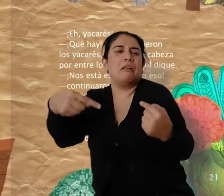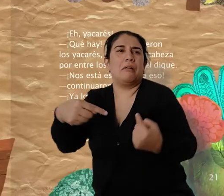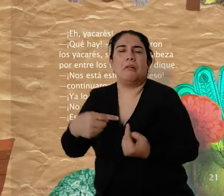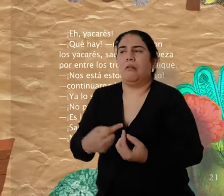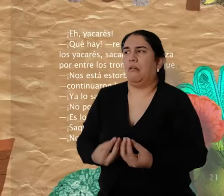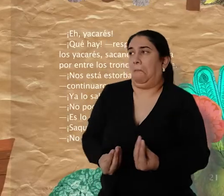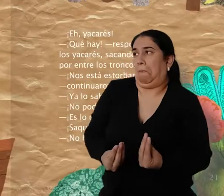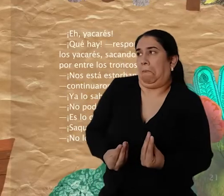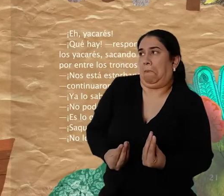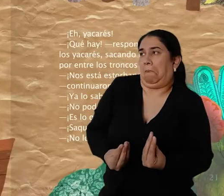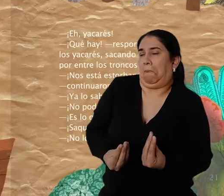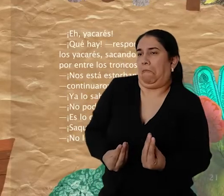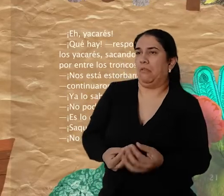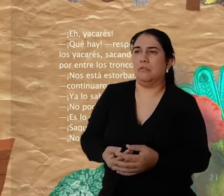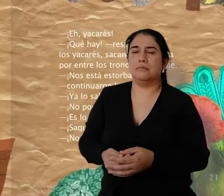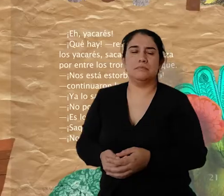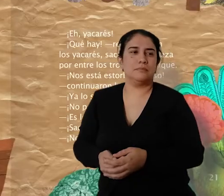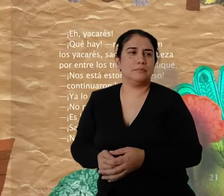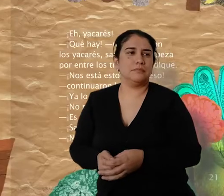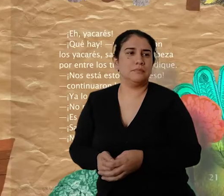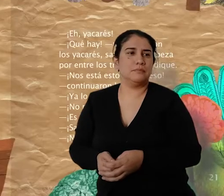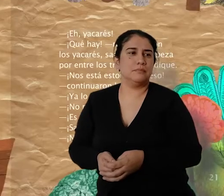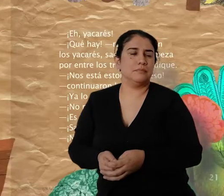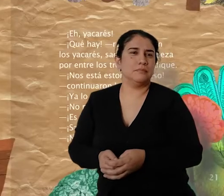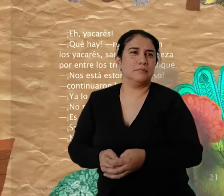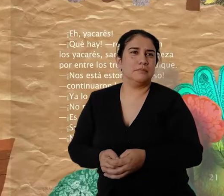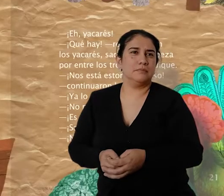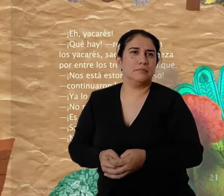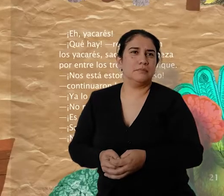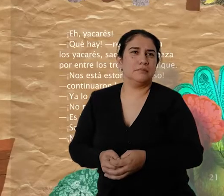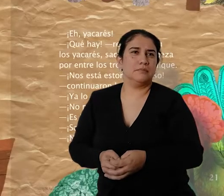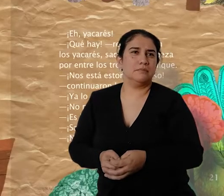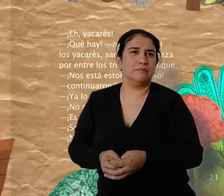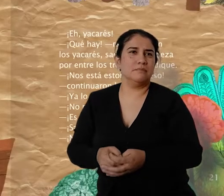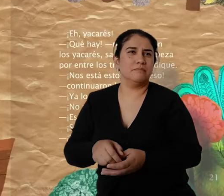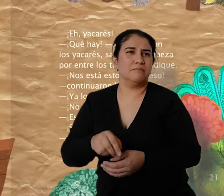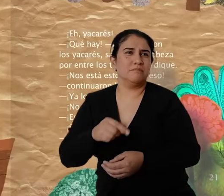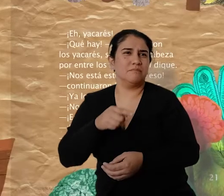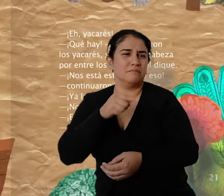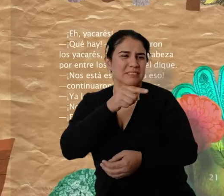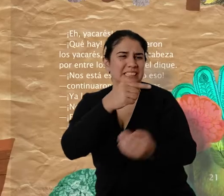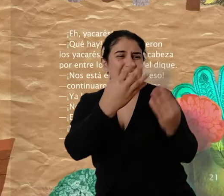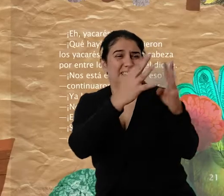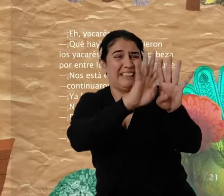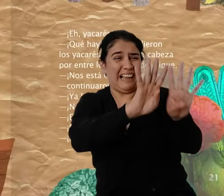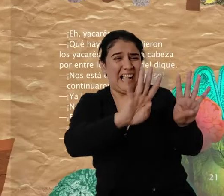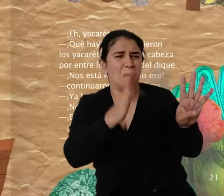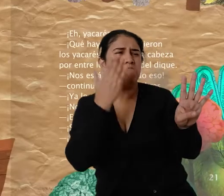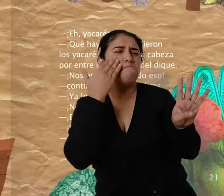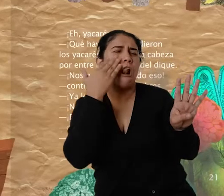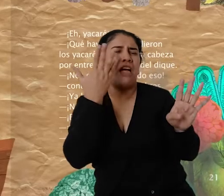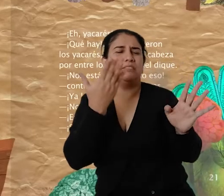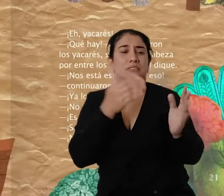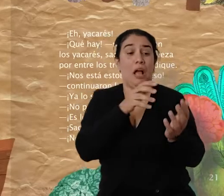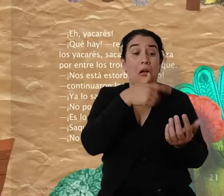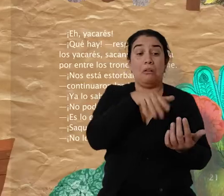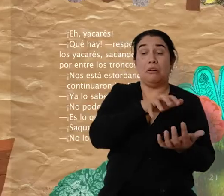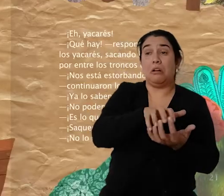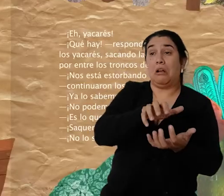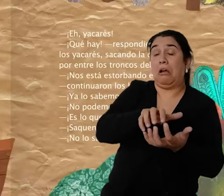yacarés, sacando la cabeza por entre los troncos del dique. ¡Nos está estorbando eso! Continuaron los